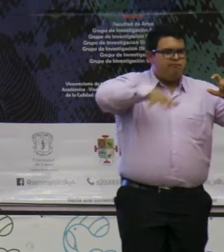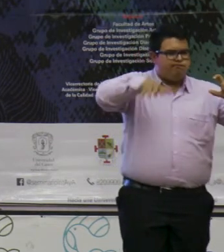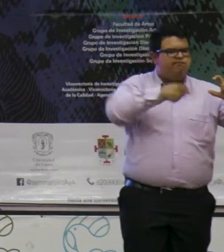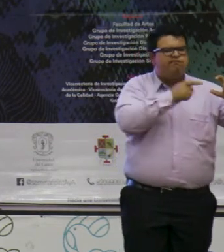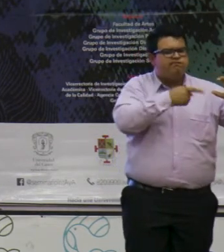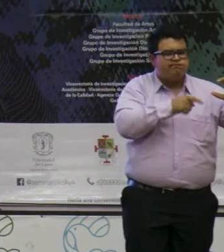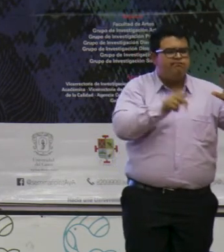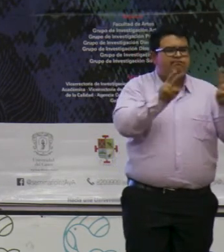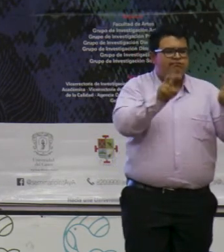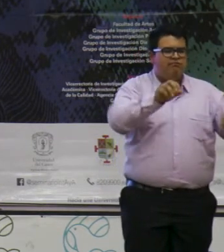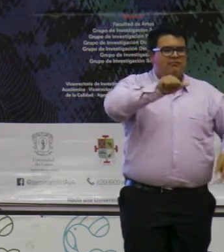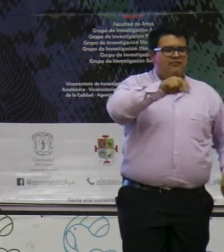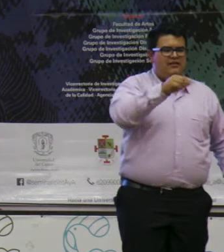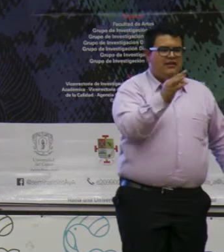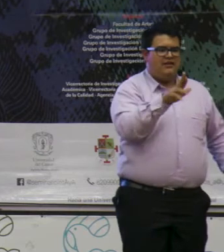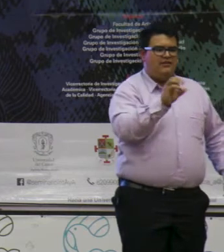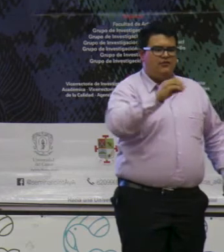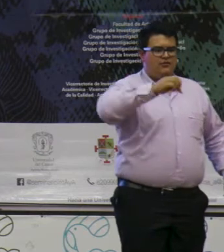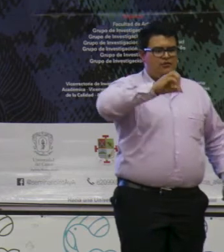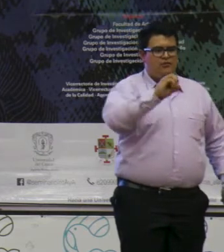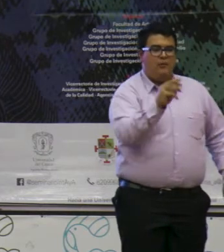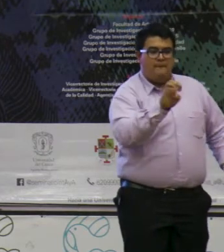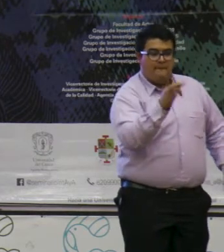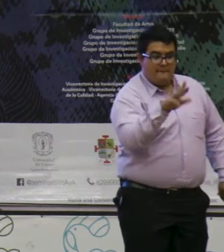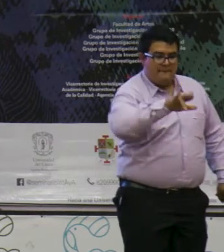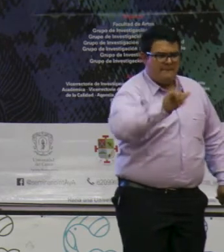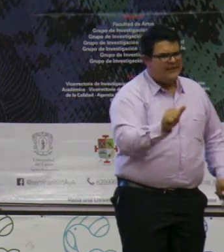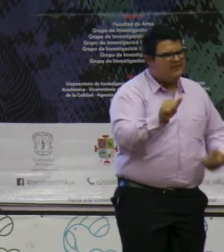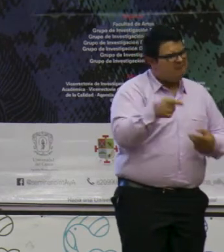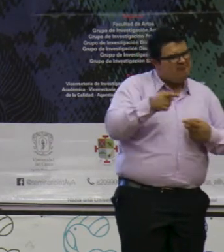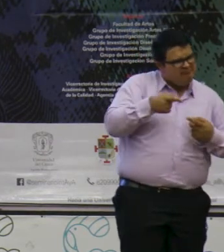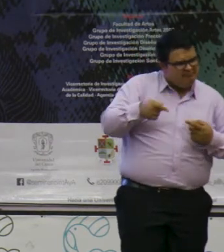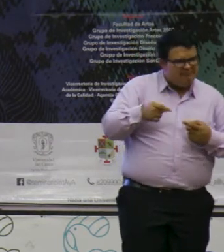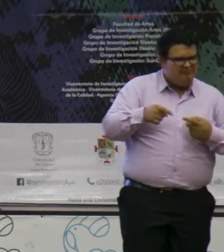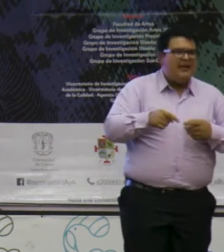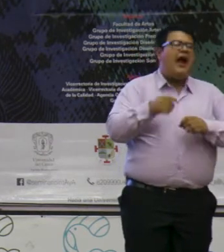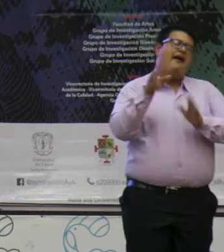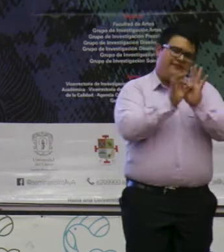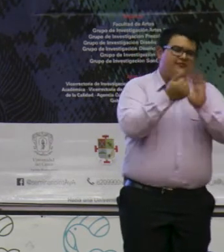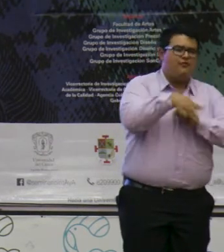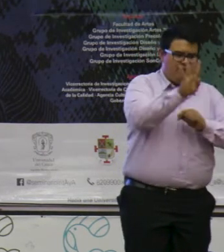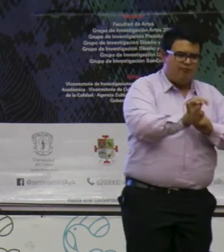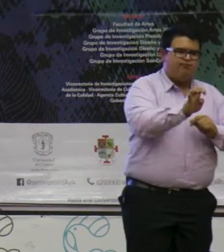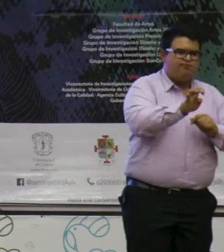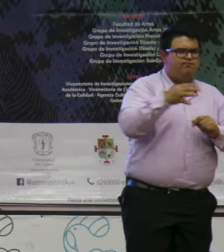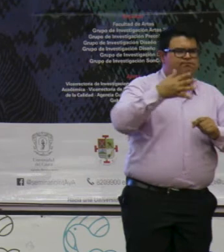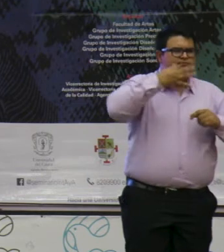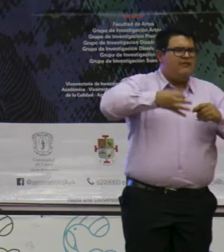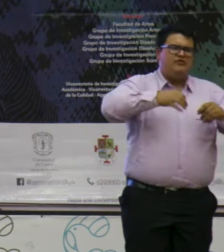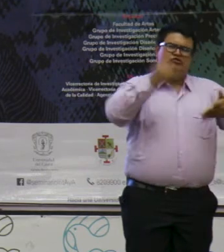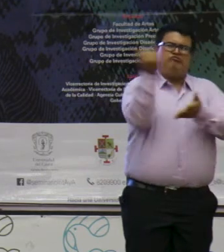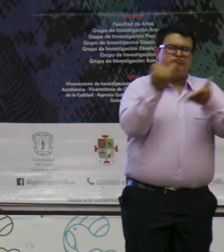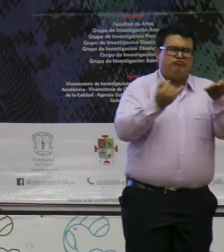con la antropometría, una práctica que vamos a heredar y a pensar a construir en el siglo XIX, que produjo toneladas de ilustración, y